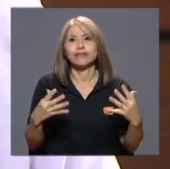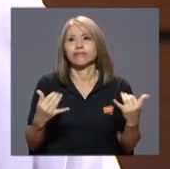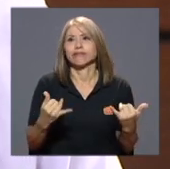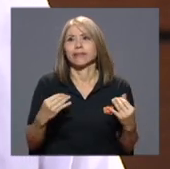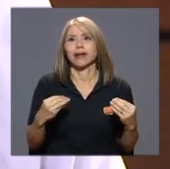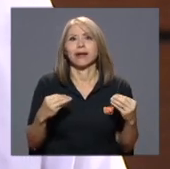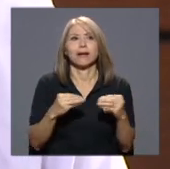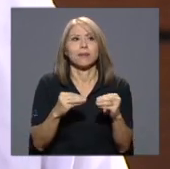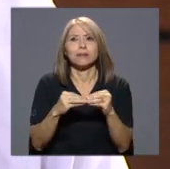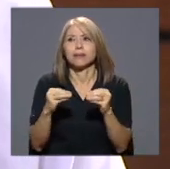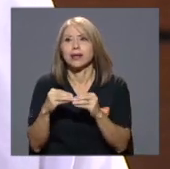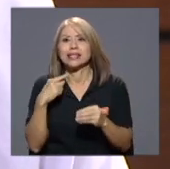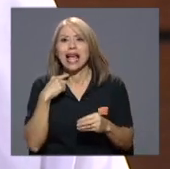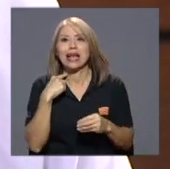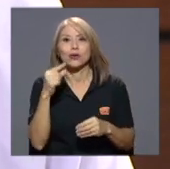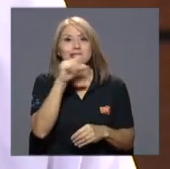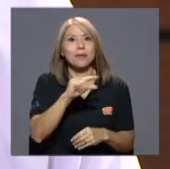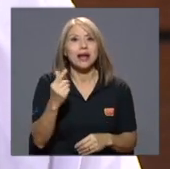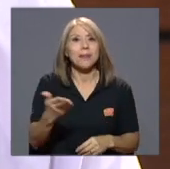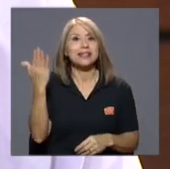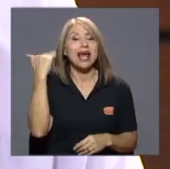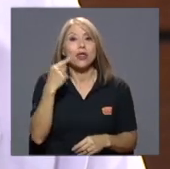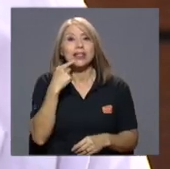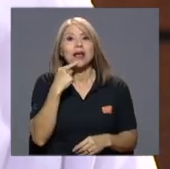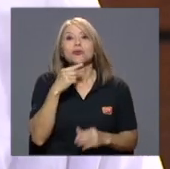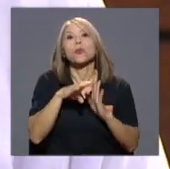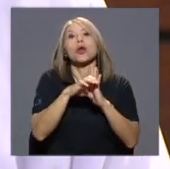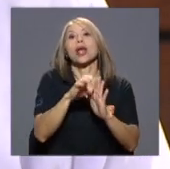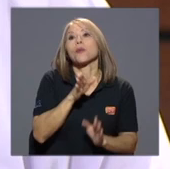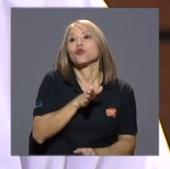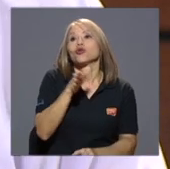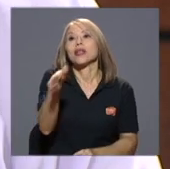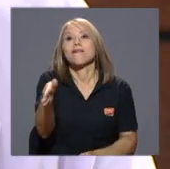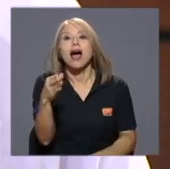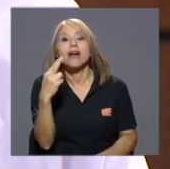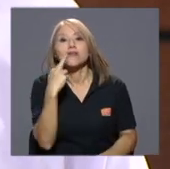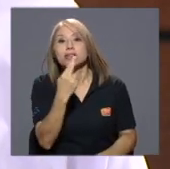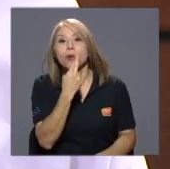semana pasada comentábamos en este programa cómo salir a comer inclusive en un restaurante de comida rápida.